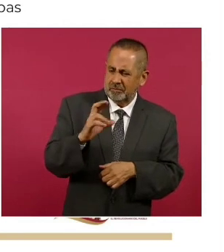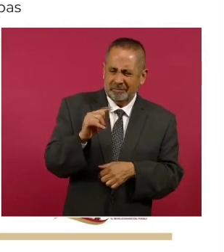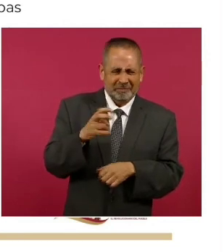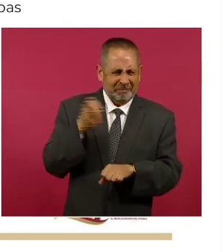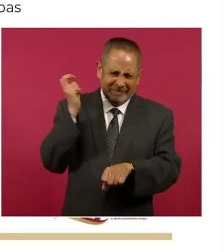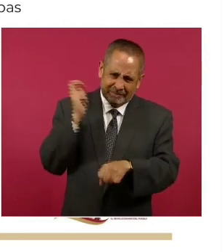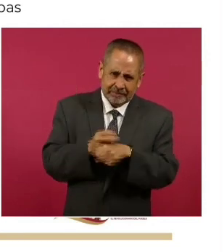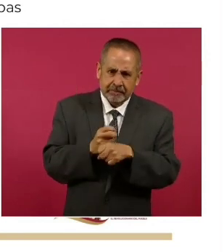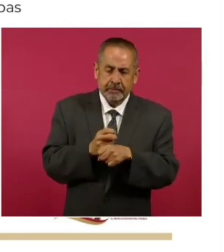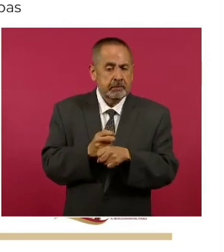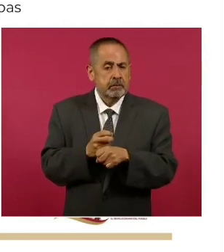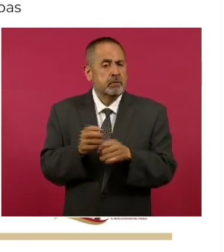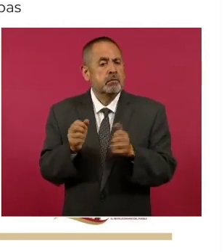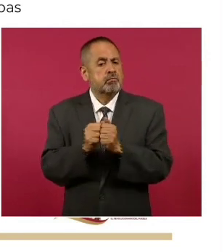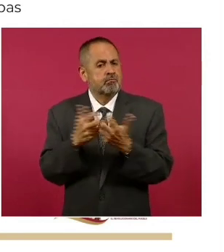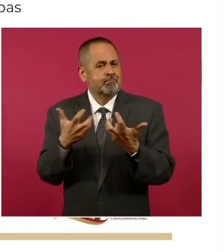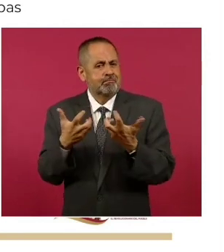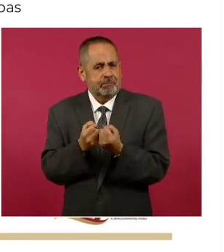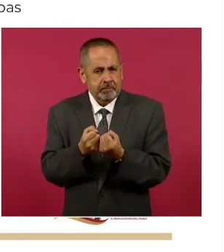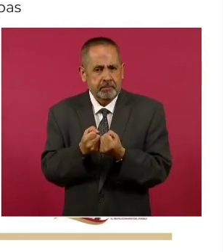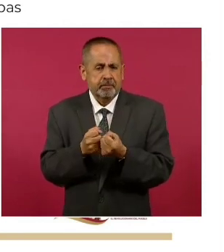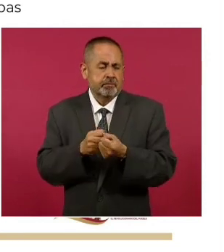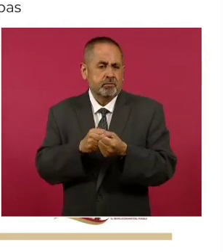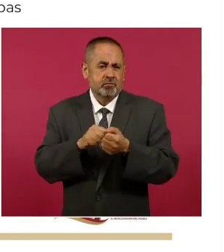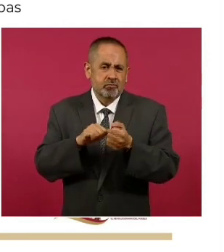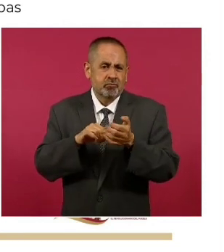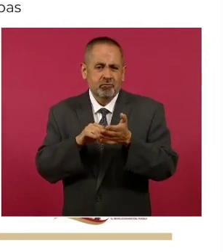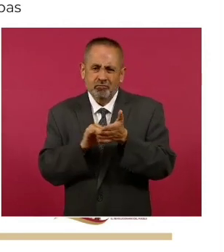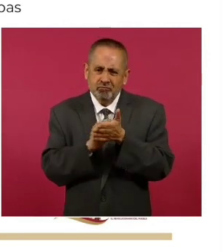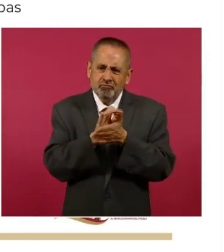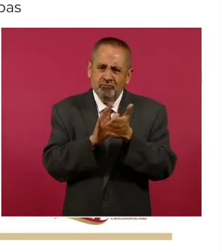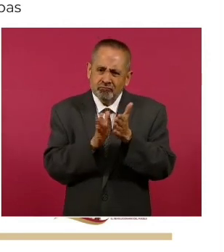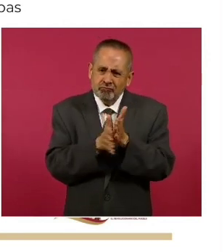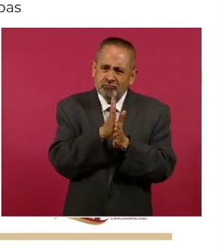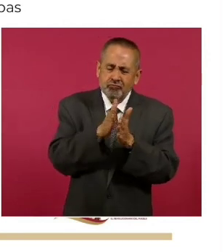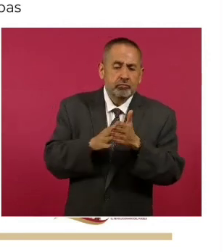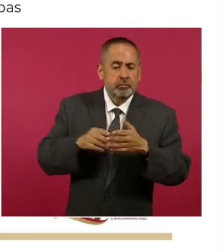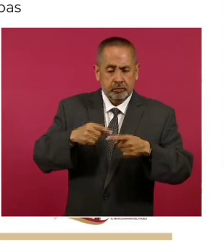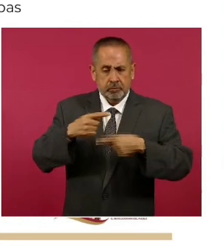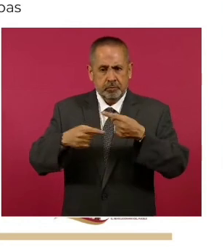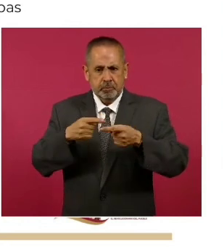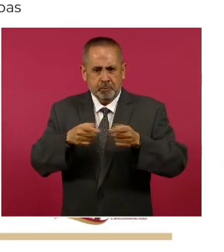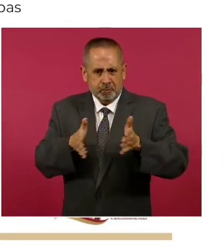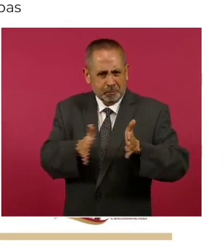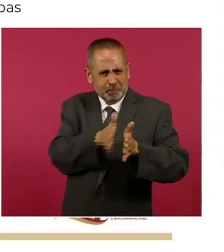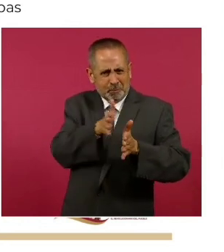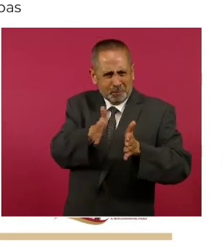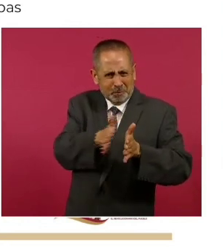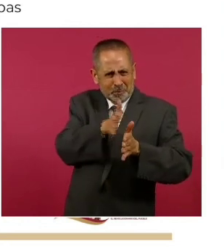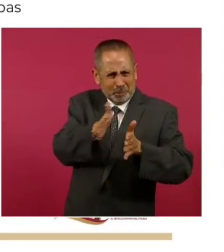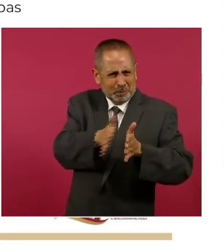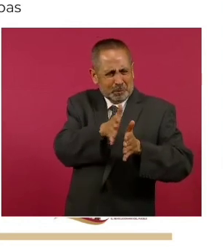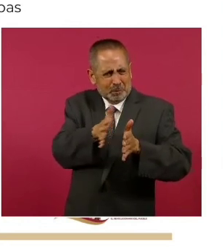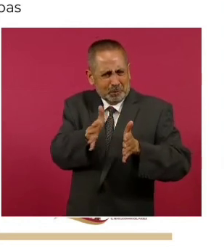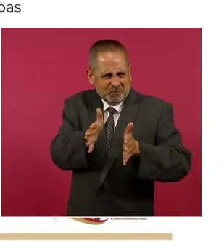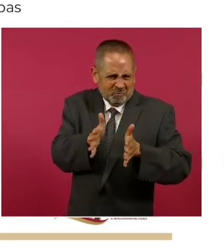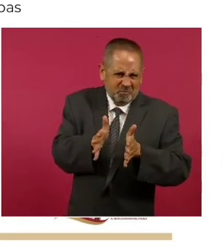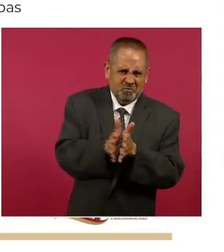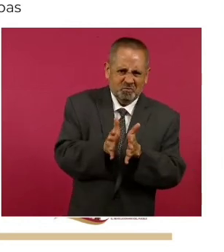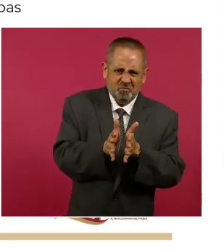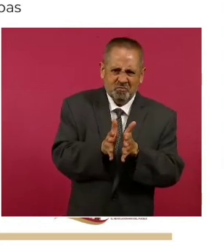que se compacta con rodillos, o sea, se le llama concreto compactado con rodillos, este tipo